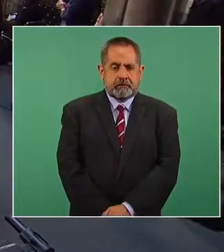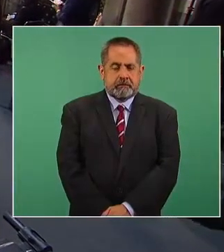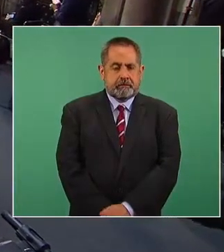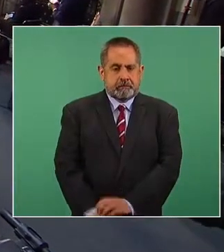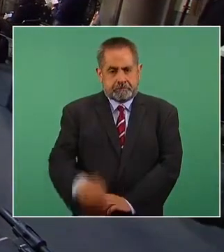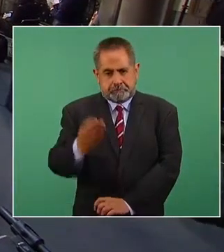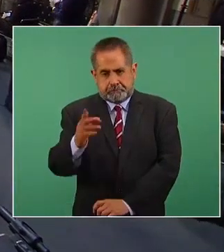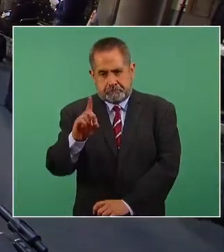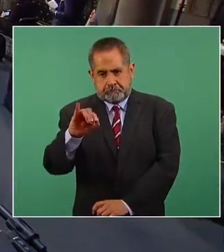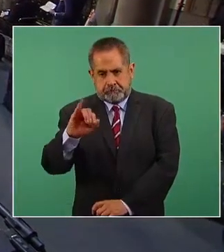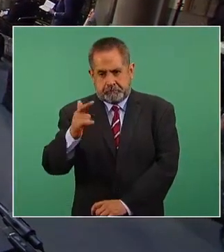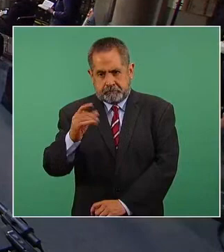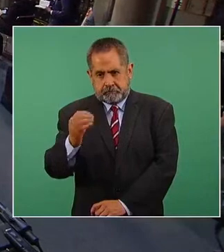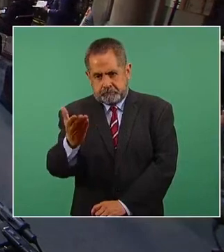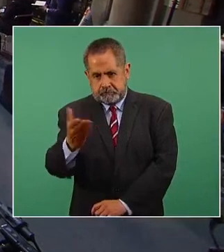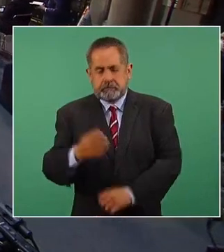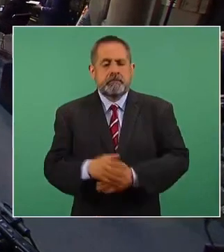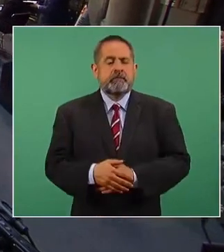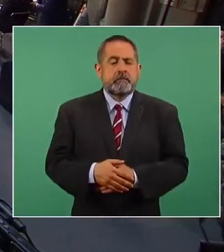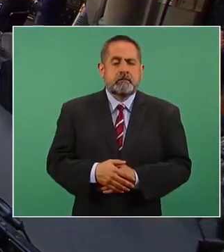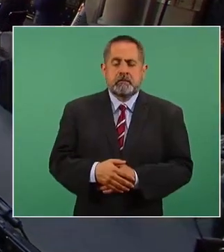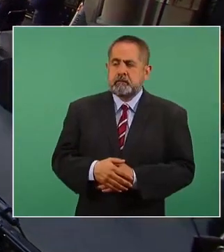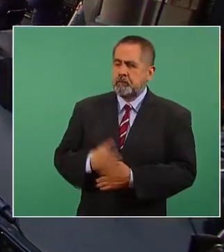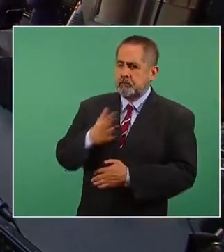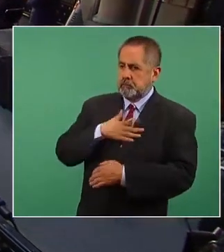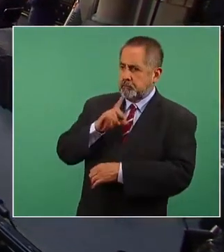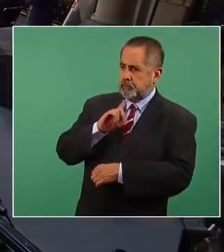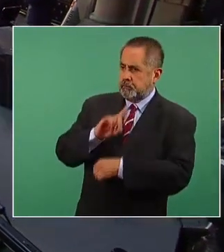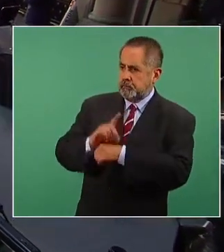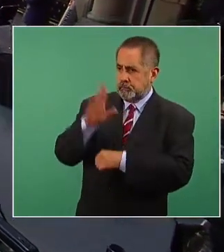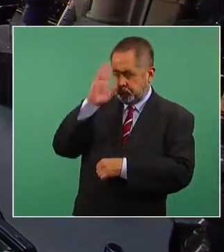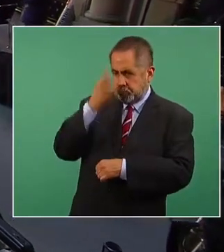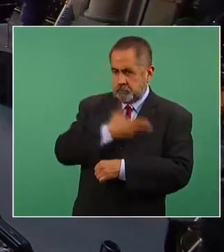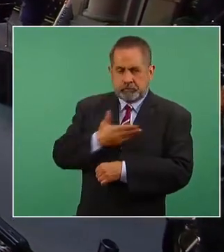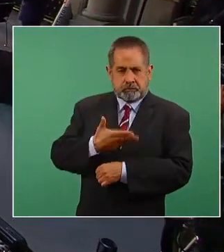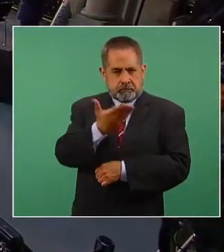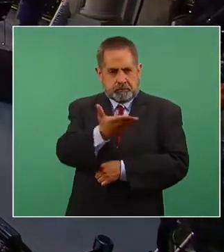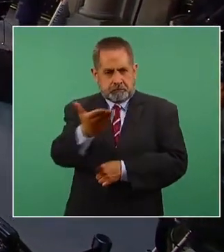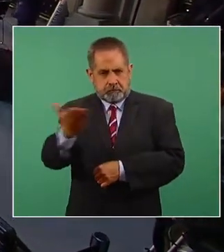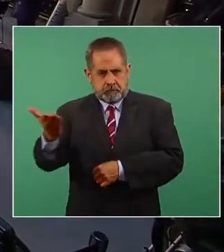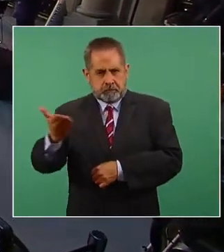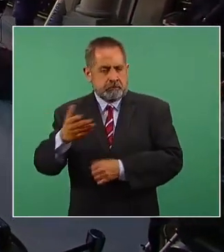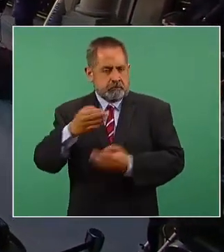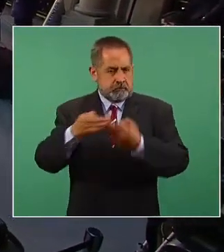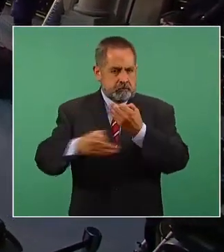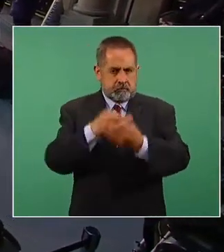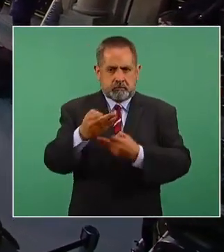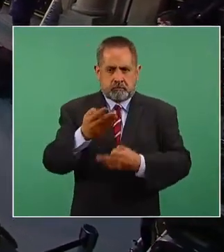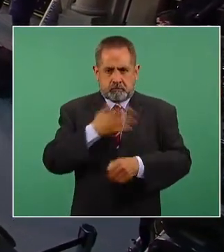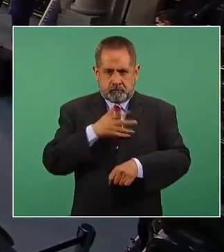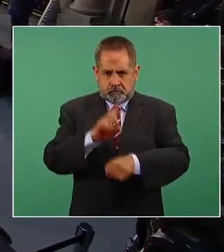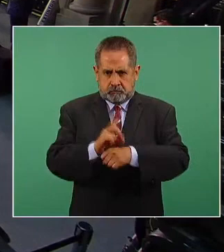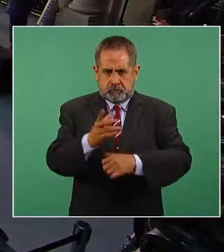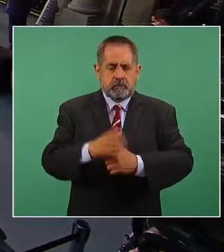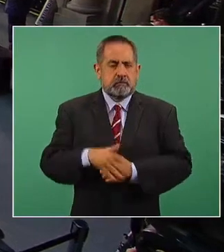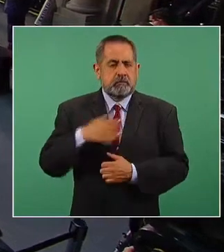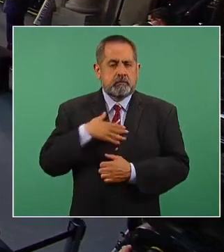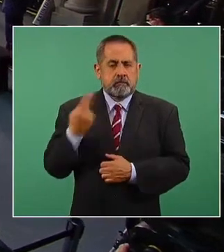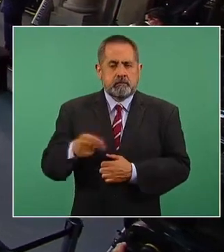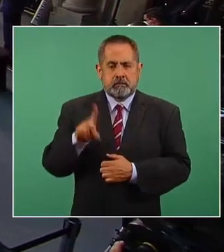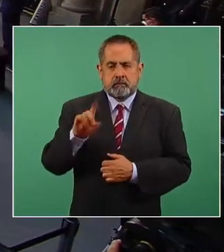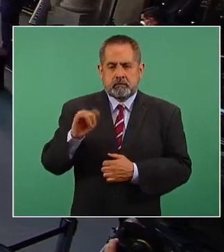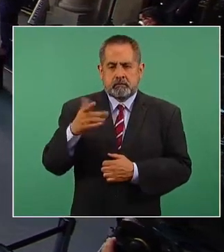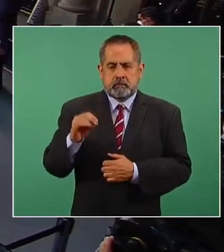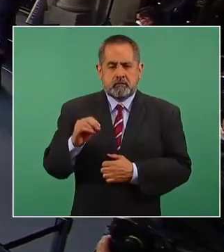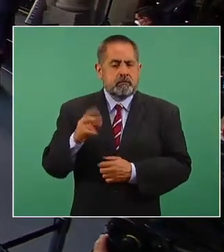Diego. Buenos días, señor presidente. Buenos días, secretarias, procurador. Buenos días a todas las invitadas. Mi nombre es Diego Elías